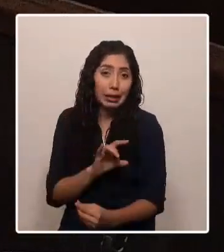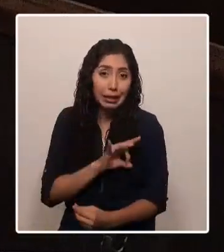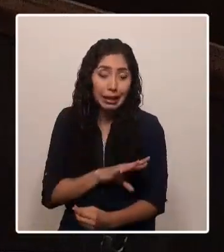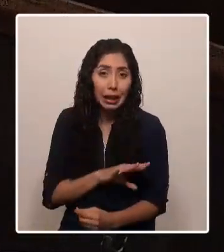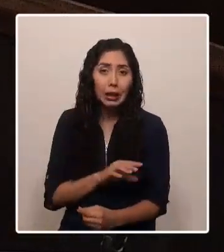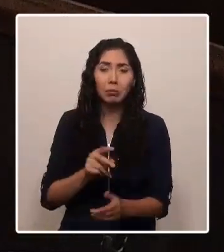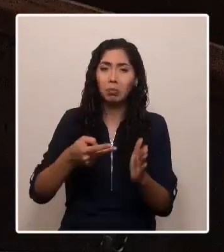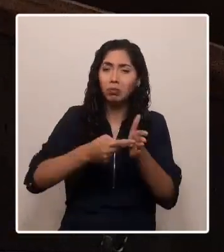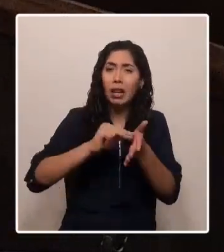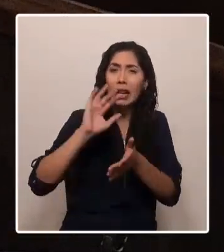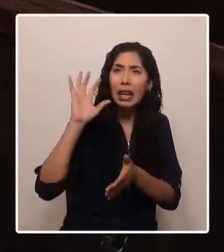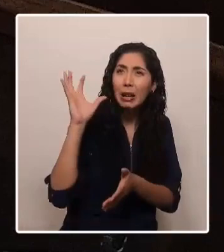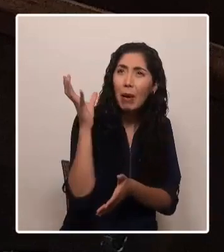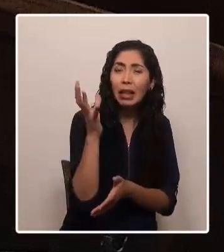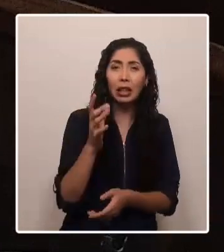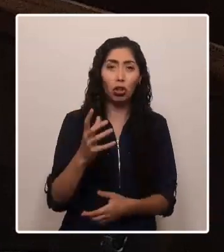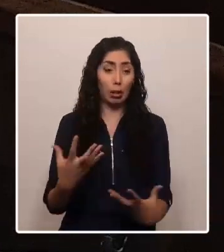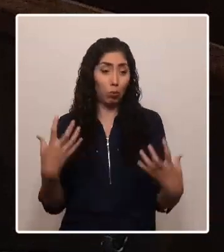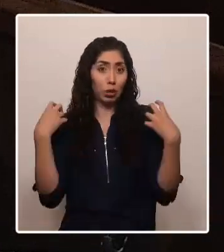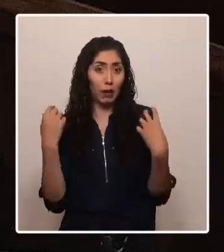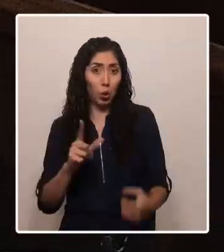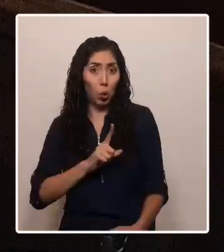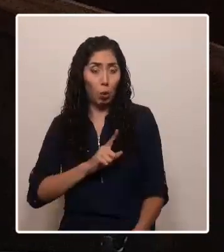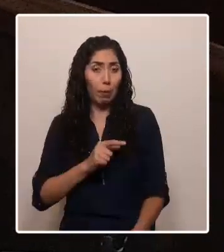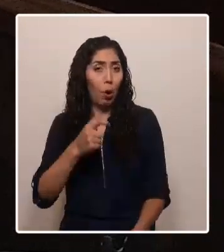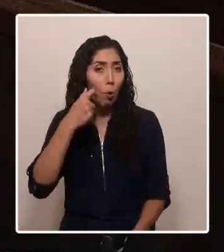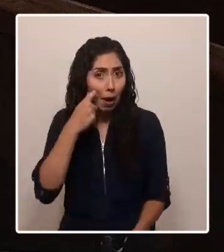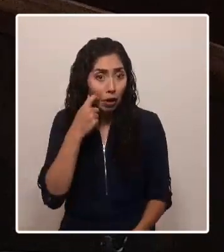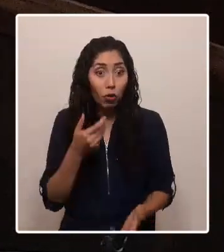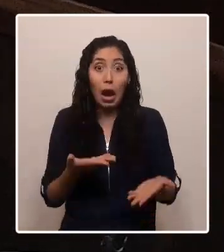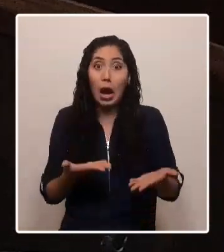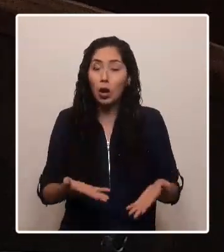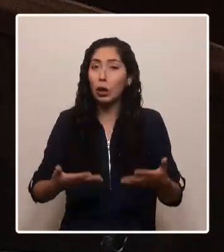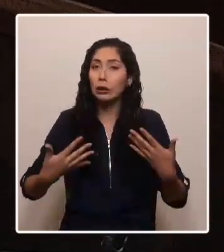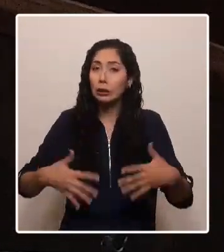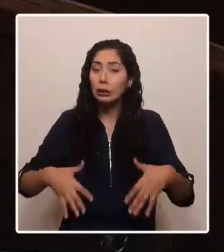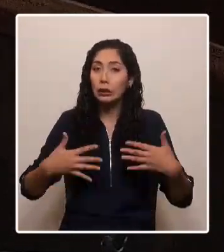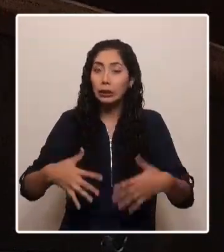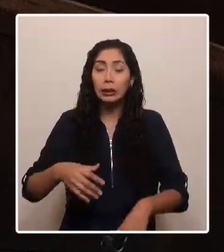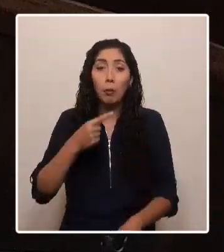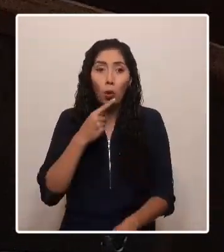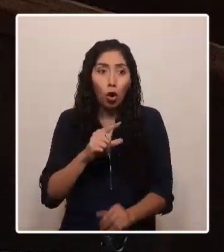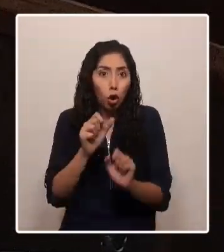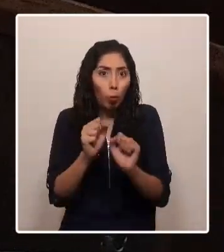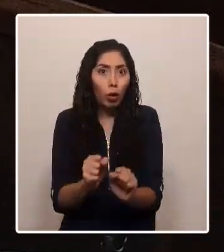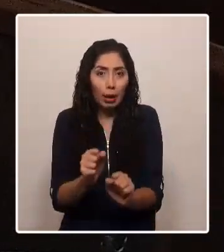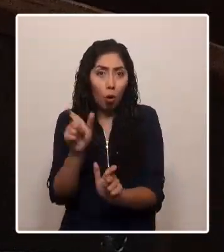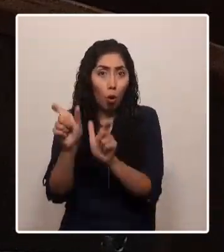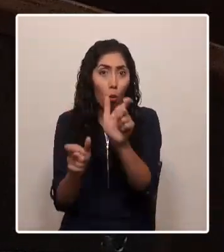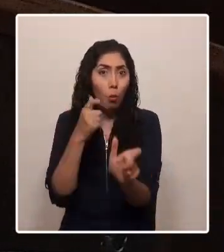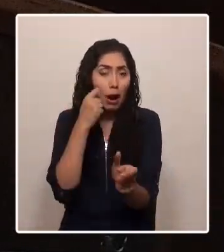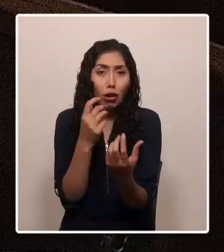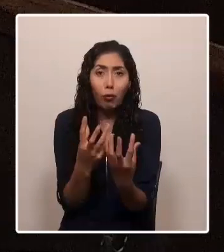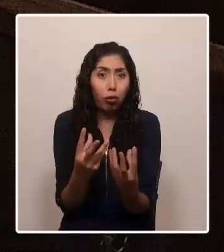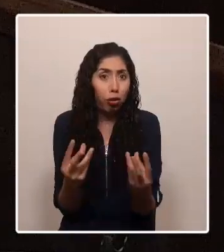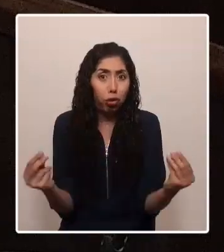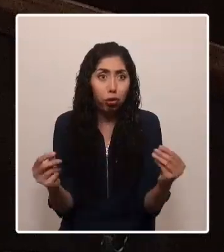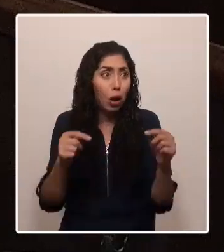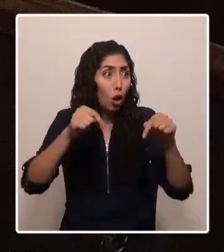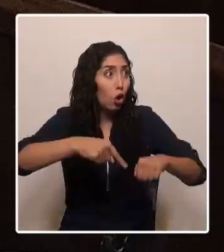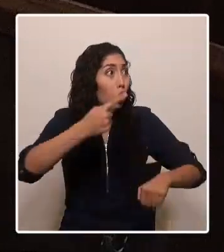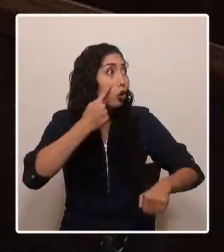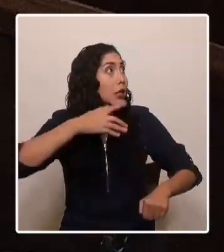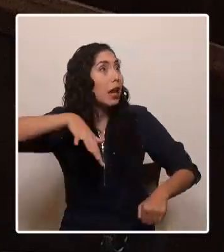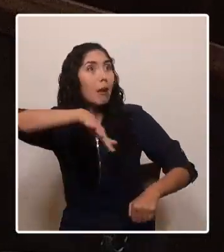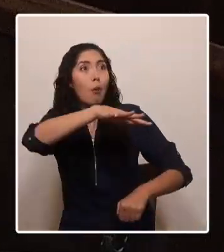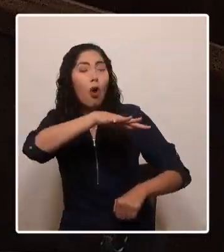y acción humana ha hecho que estemos en la cuerda floja de la extinción. Lo que hoy conocemos va a desaparecer. ¿Preferimos destruir